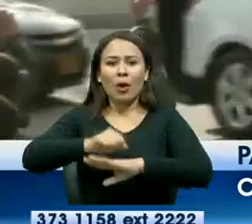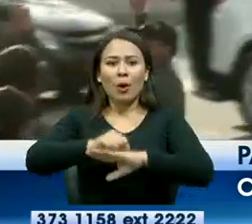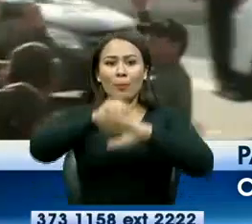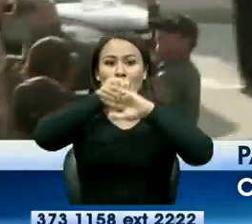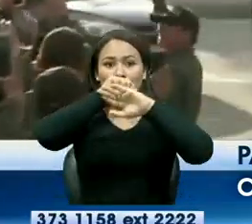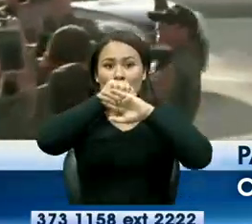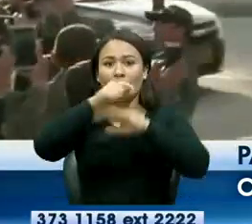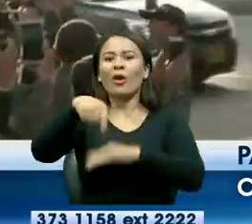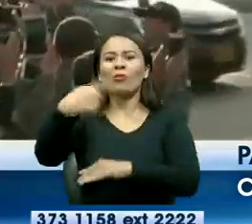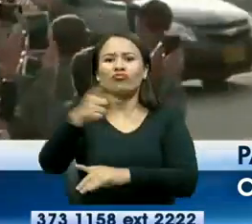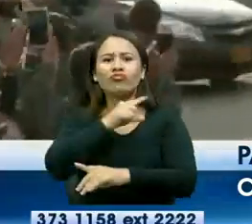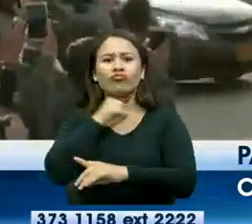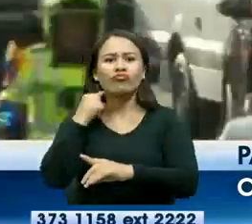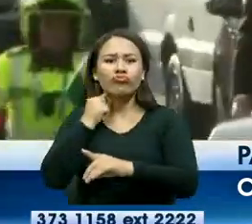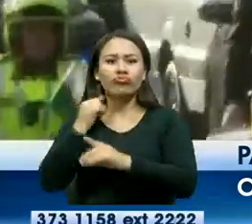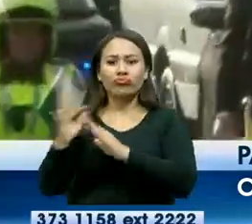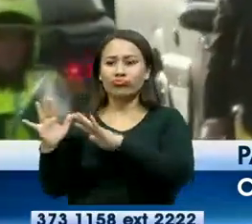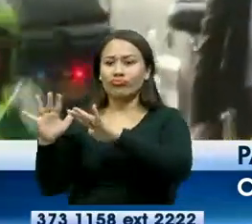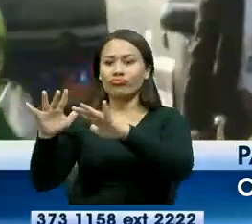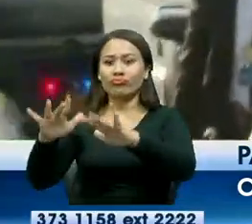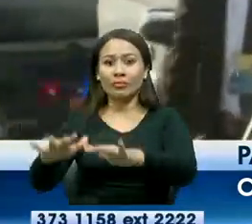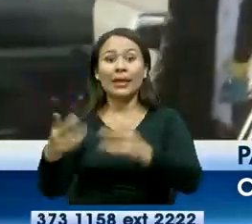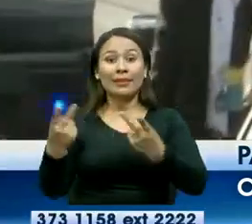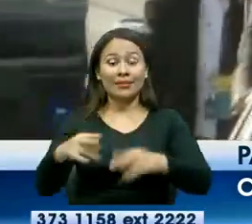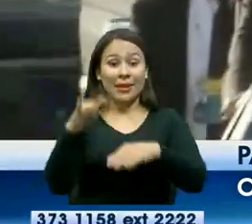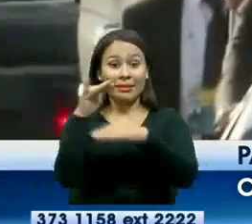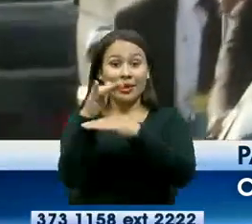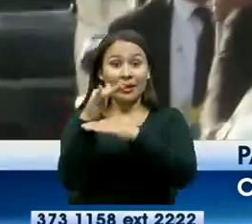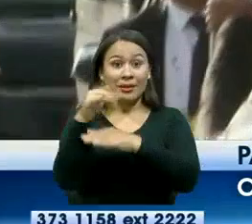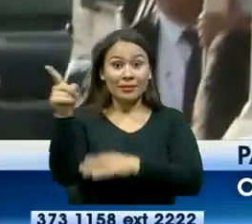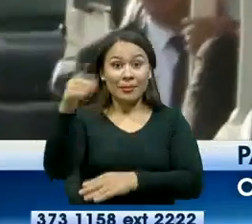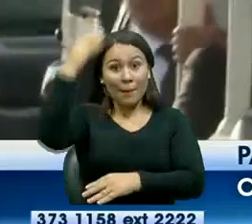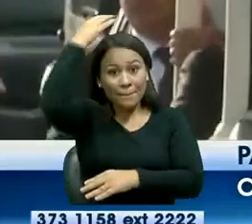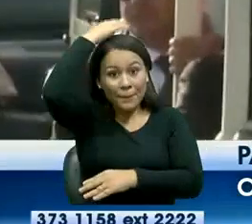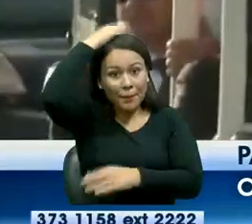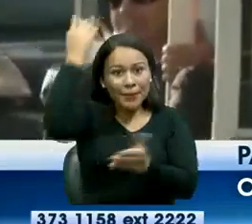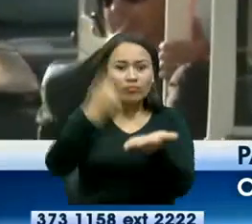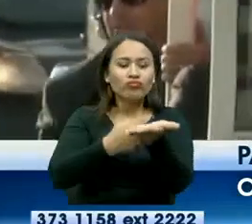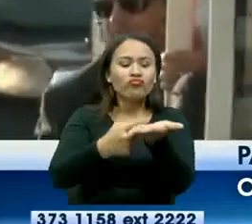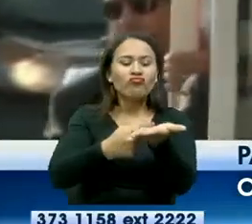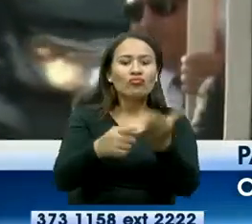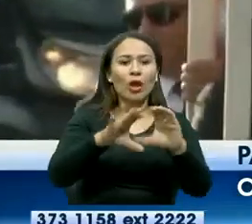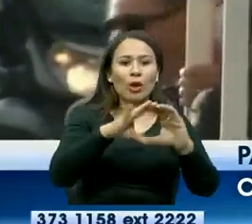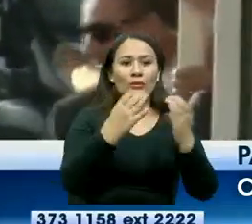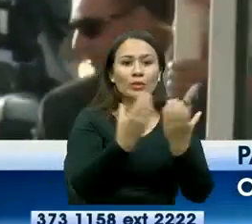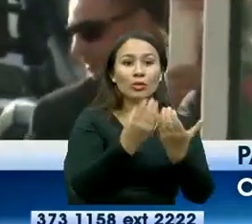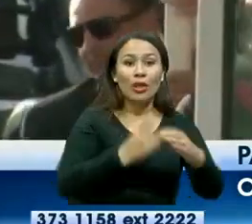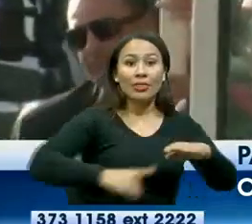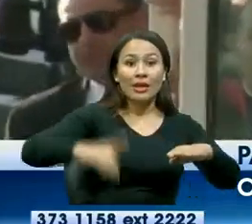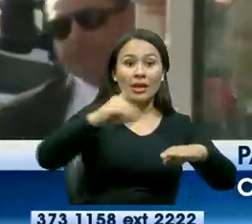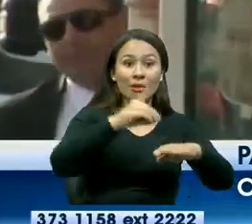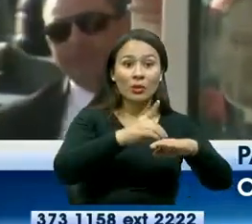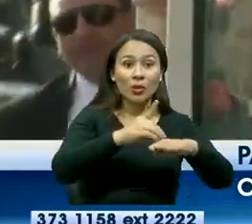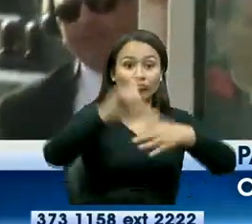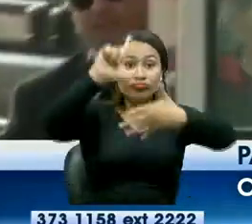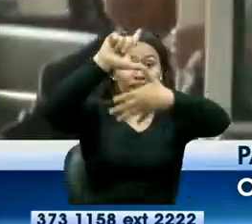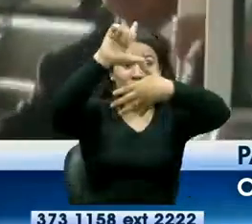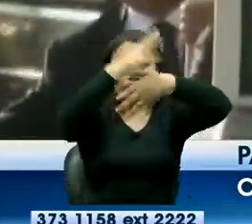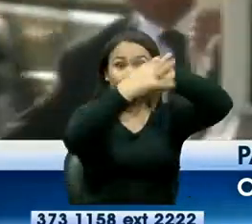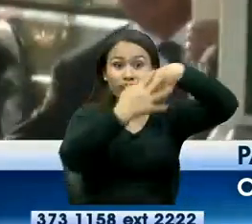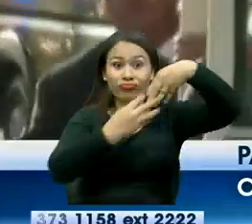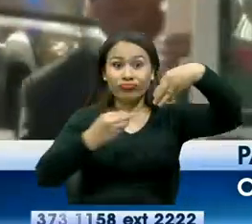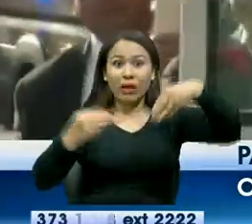Palacio Cardenalicio. Por la tarde el Papa se reunirá con el Comité Directivo del Consejo Episcopal Latinoamericano,